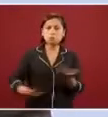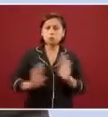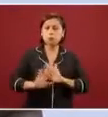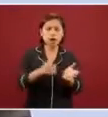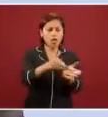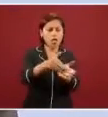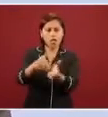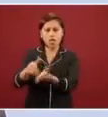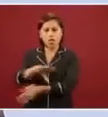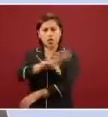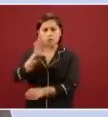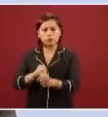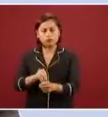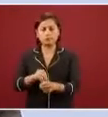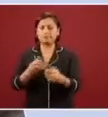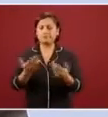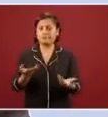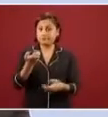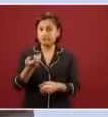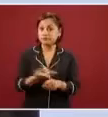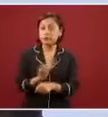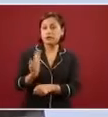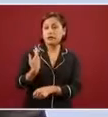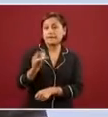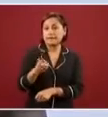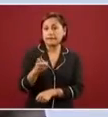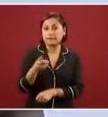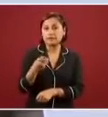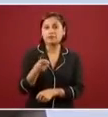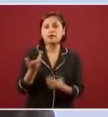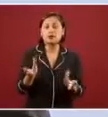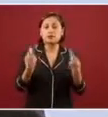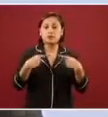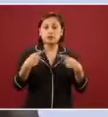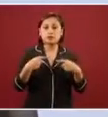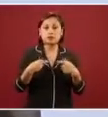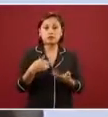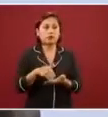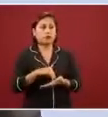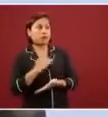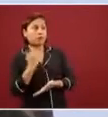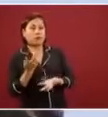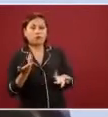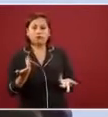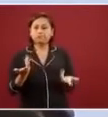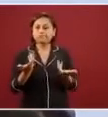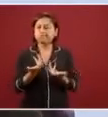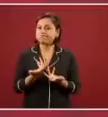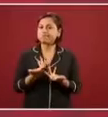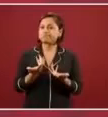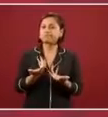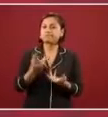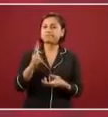Esto afectó en diciembre a más de 64,000 trabajadores en México. Adicionalmente a esto está el tema de